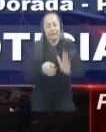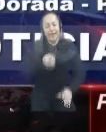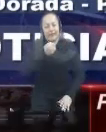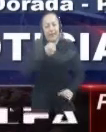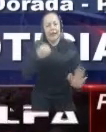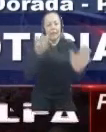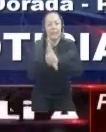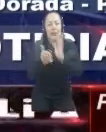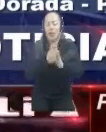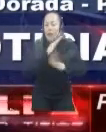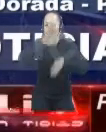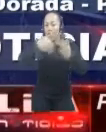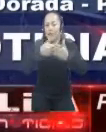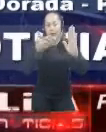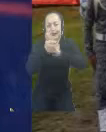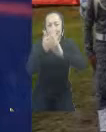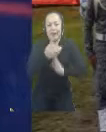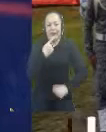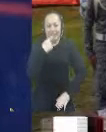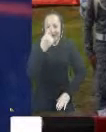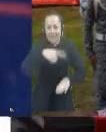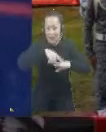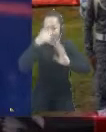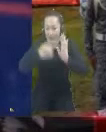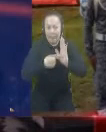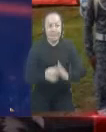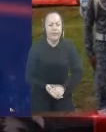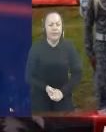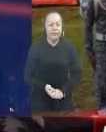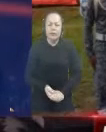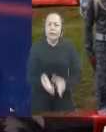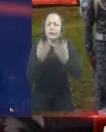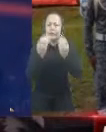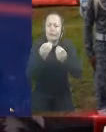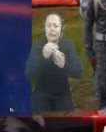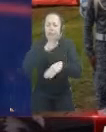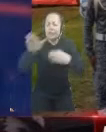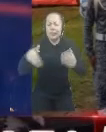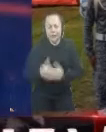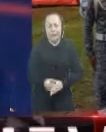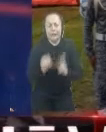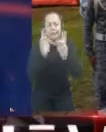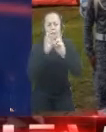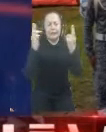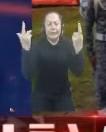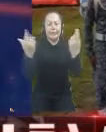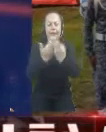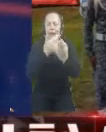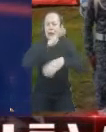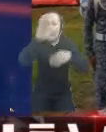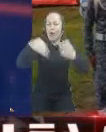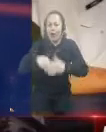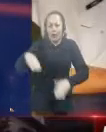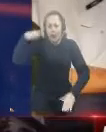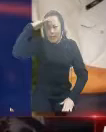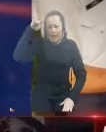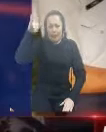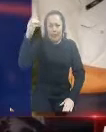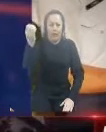les contamos todos los detalles. En una solemne ceremonia militar, el Comando Aéreo de Combate número 1, CACON